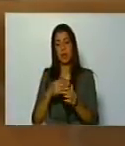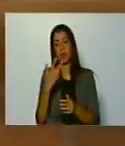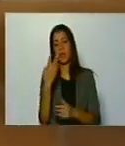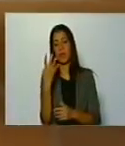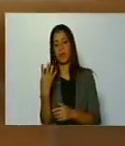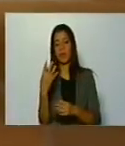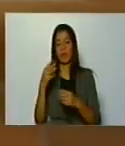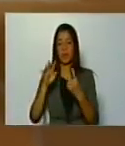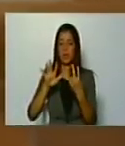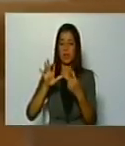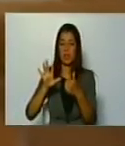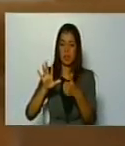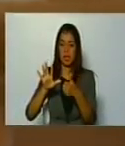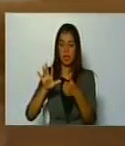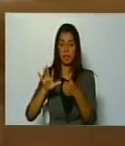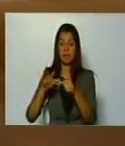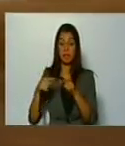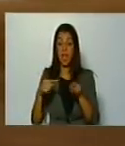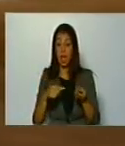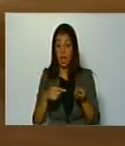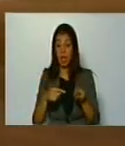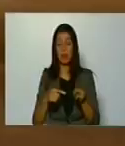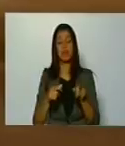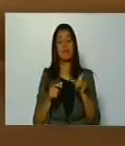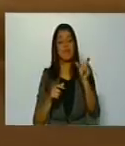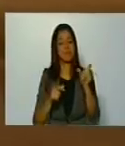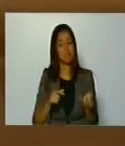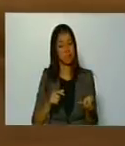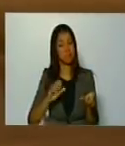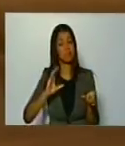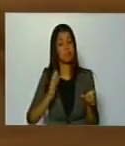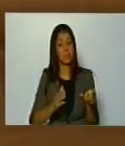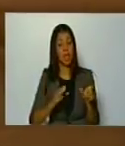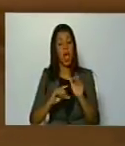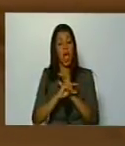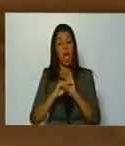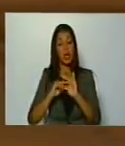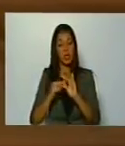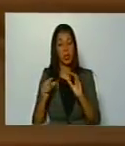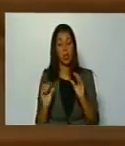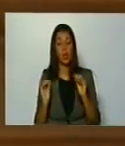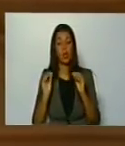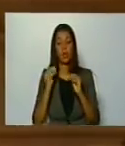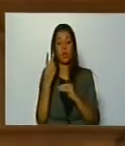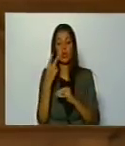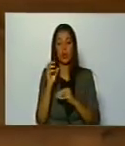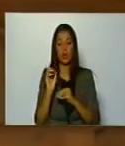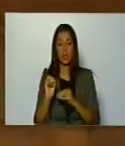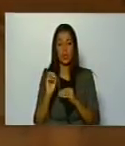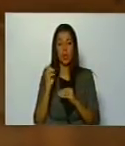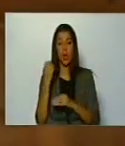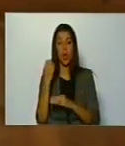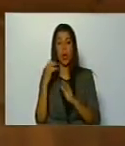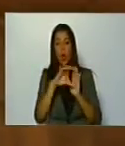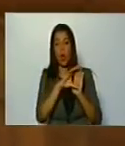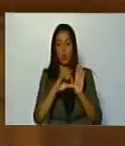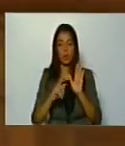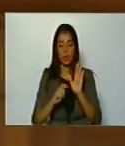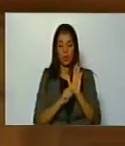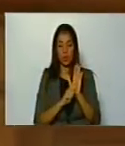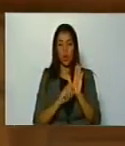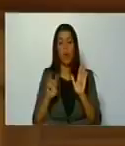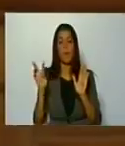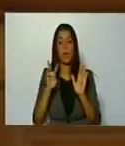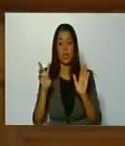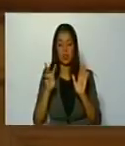18.357.476, a los fines de que se determine lo conducente, según lo previsto en el artículo 200 de la Constitución de la República Bolivariana